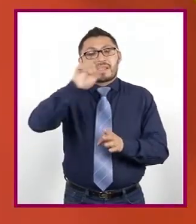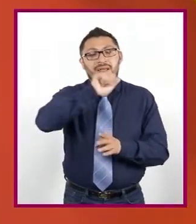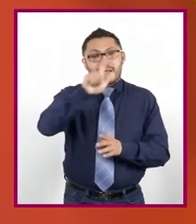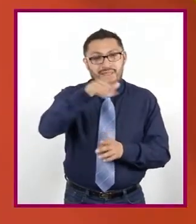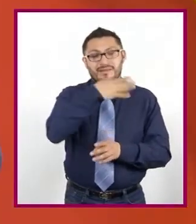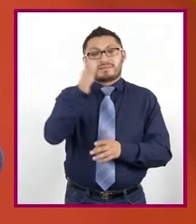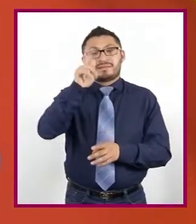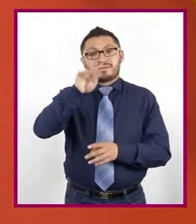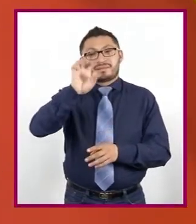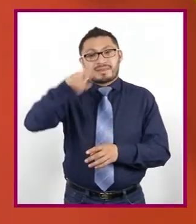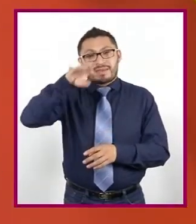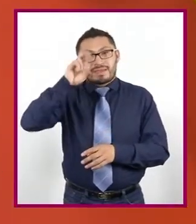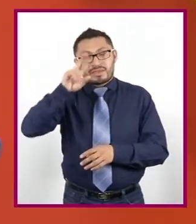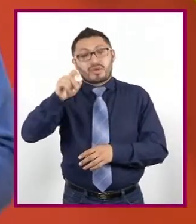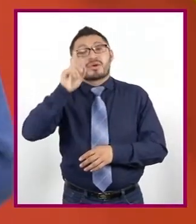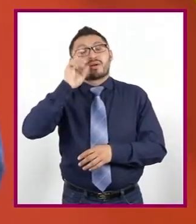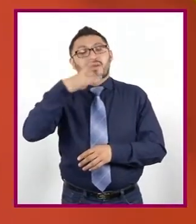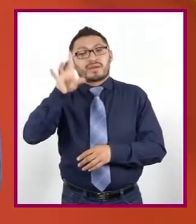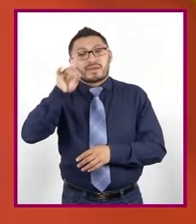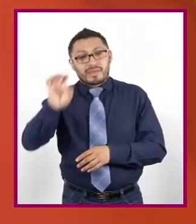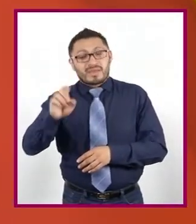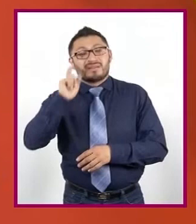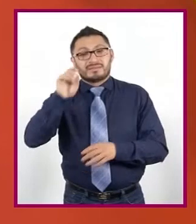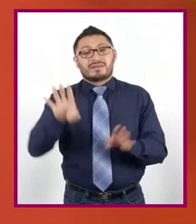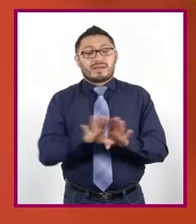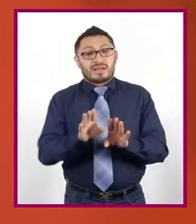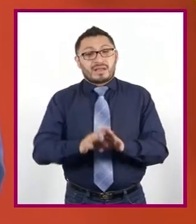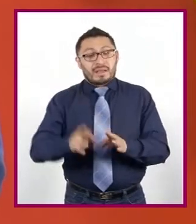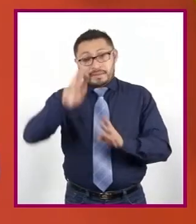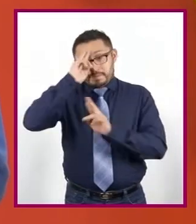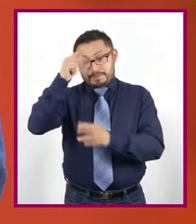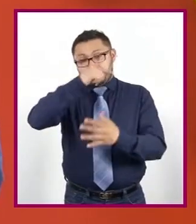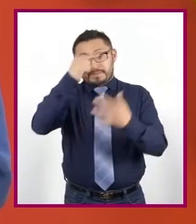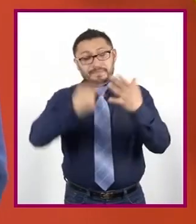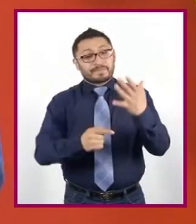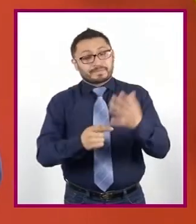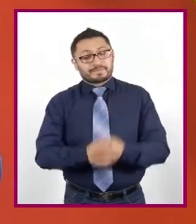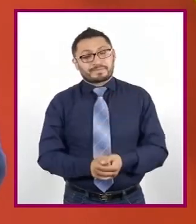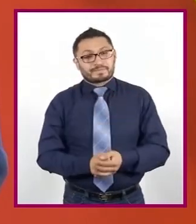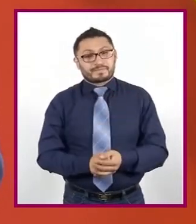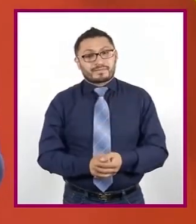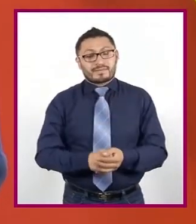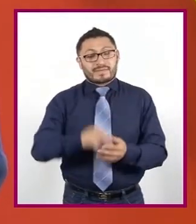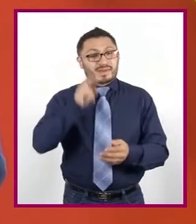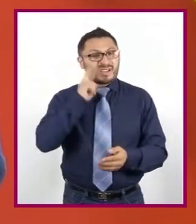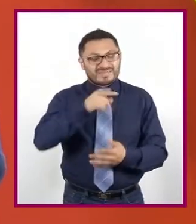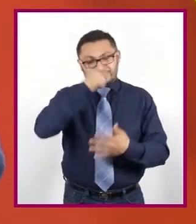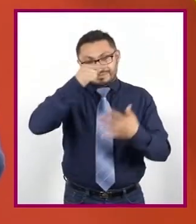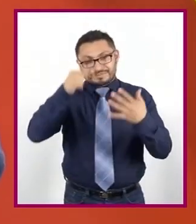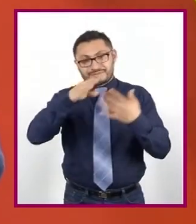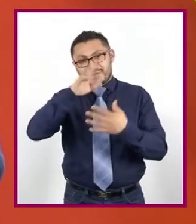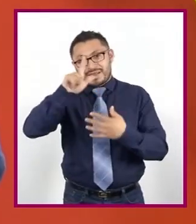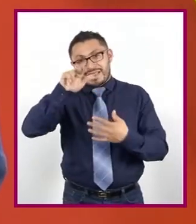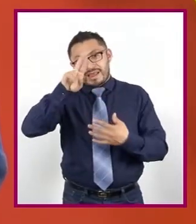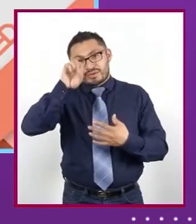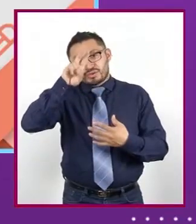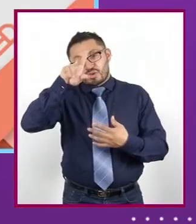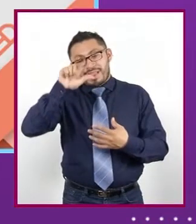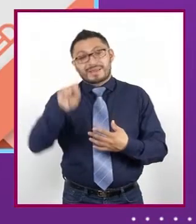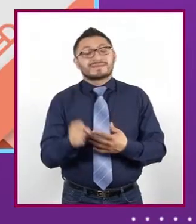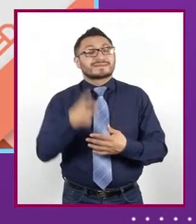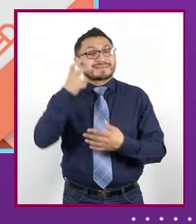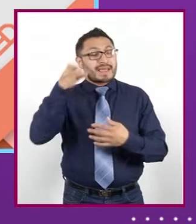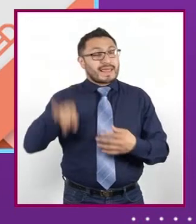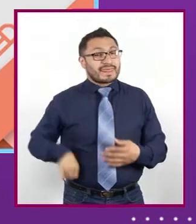que significa conforme a. Veamos lo concerniente a las cláusulas. Esa parte es interesante.